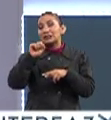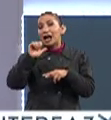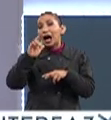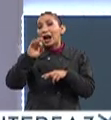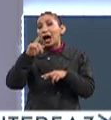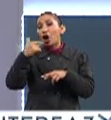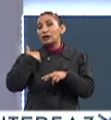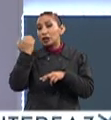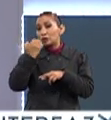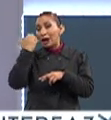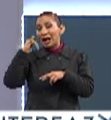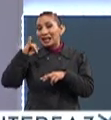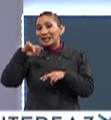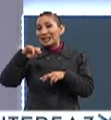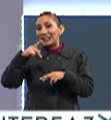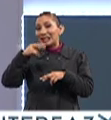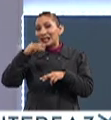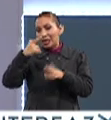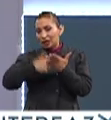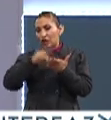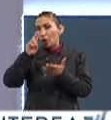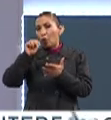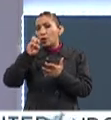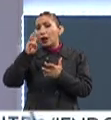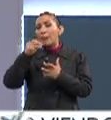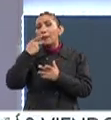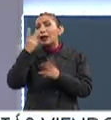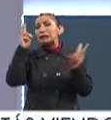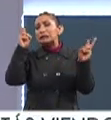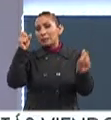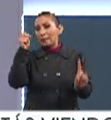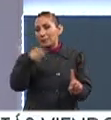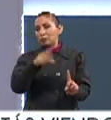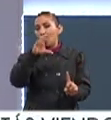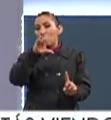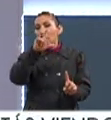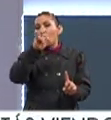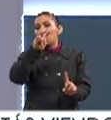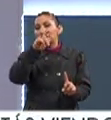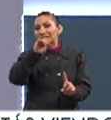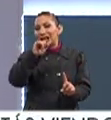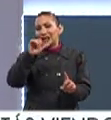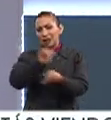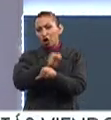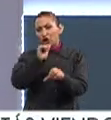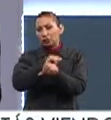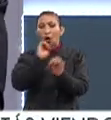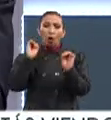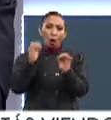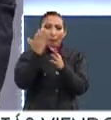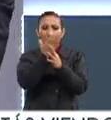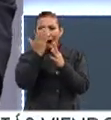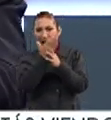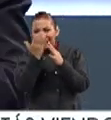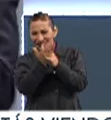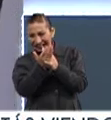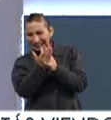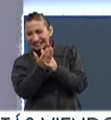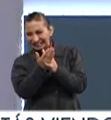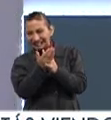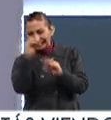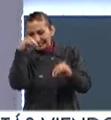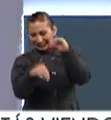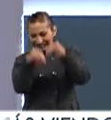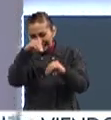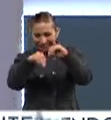y Facultad de Ingeniería de la UNAM. Con él vamos a platicar sobre precisamente los clúster automotriz o estas grandes,